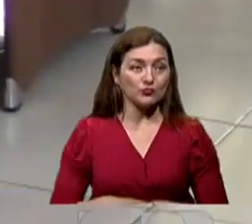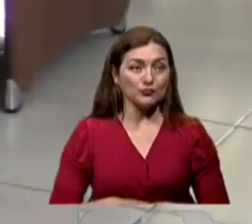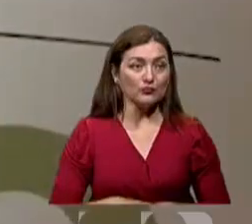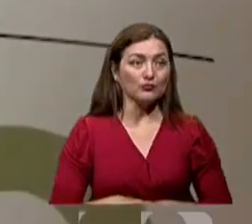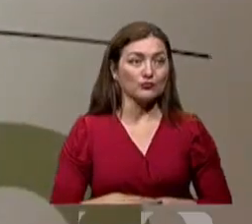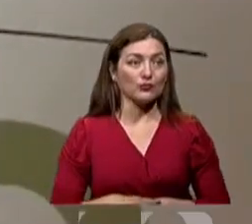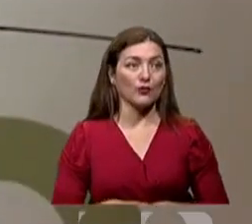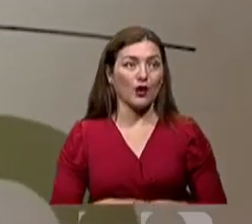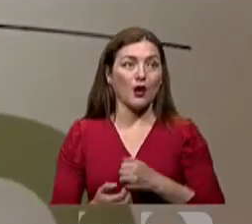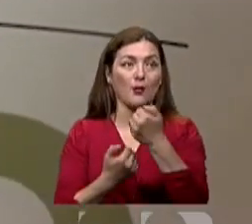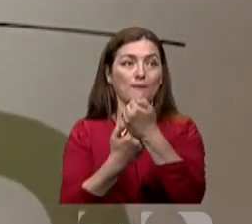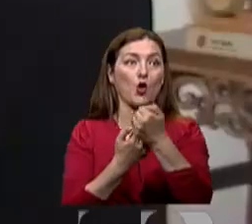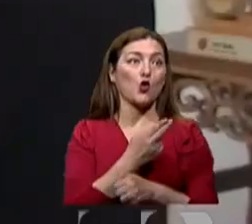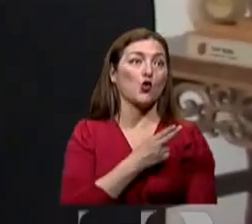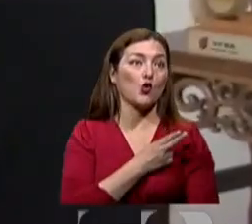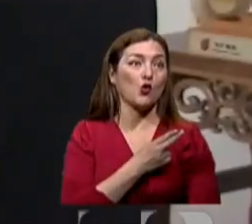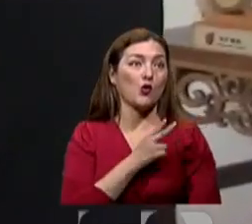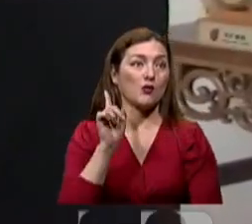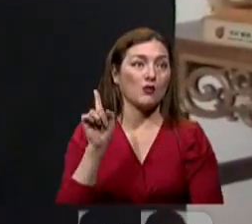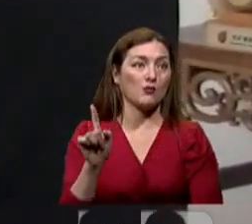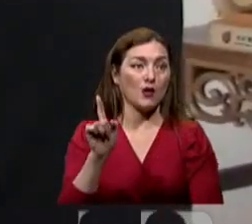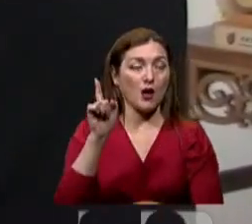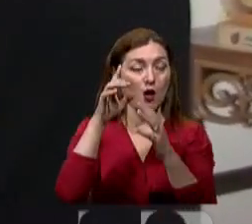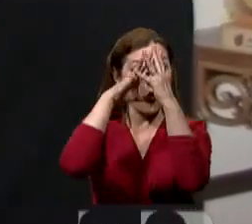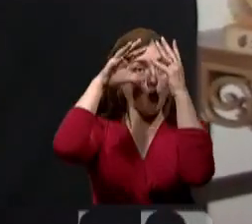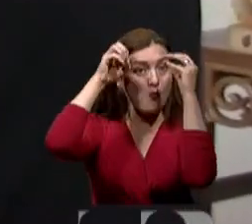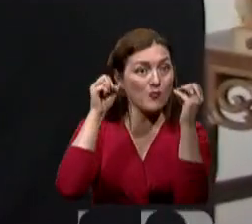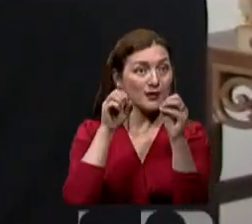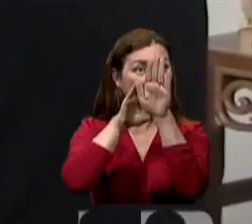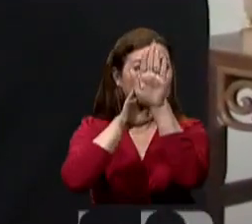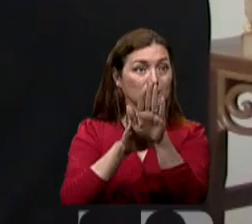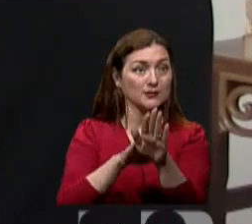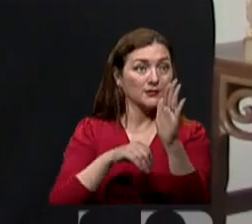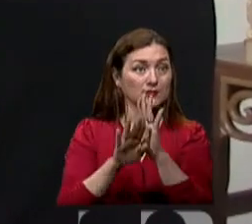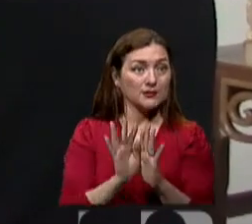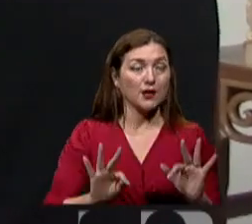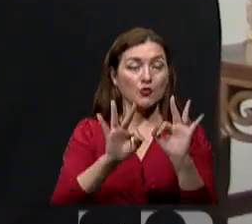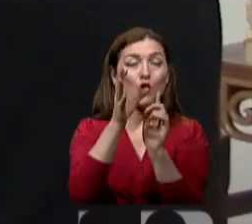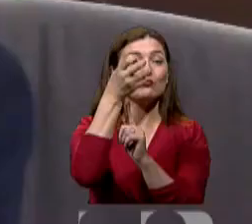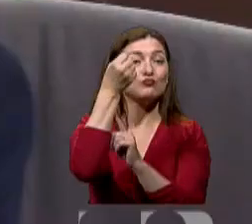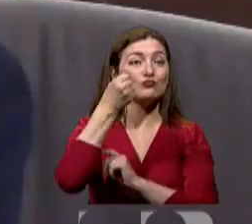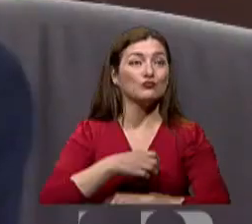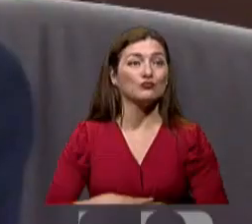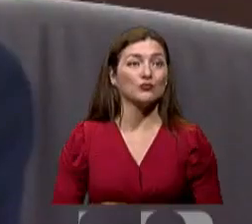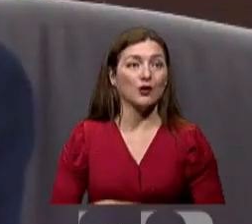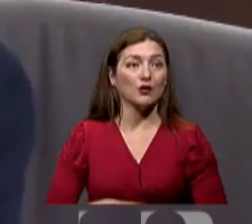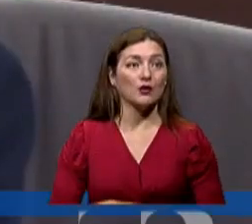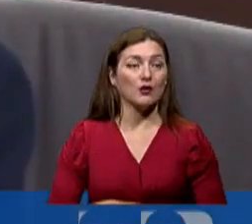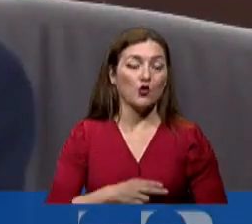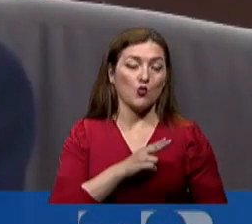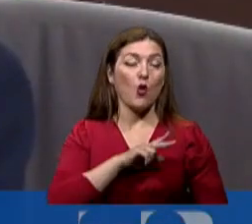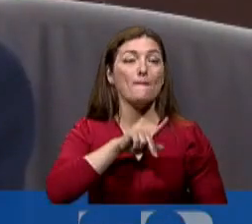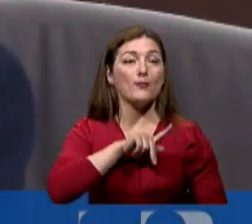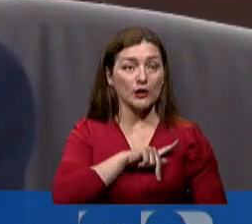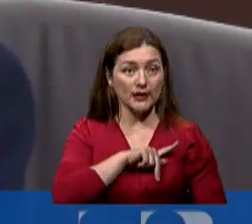está sola, cuenta con su universidad, la que entiende y comprende que el respaldo es parte del éxito académico. Politécnica, a través